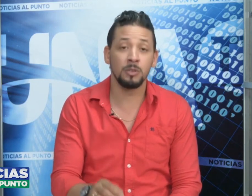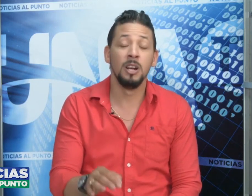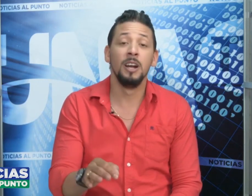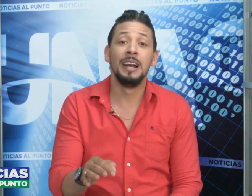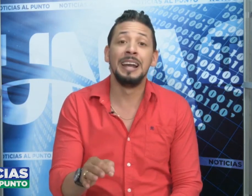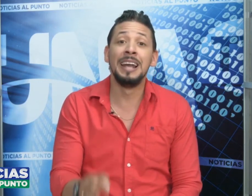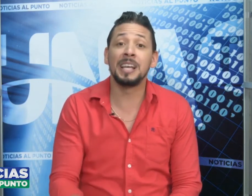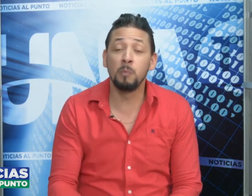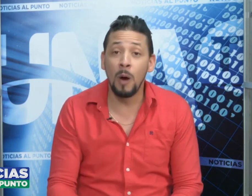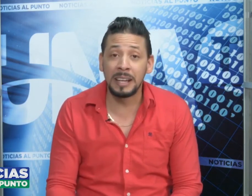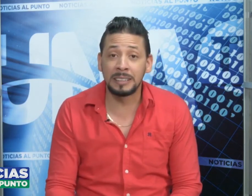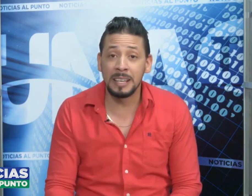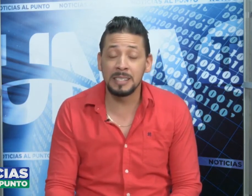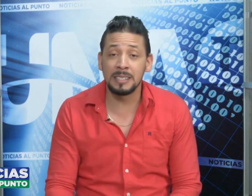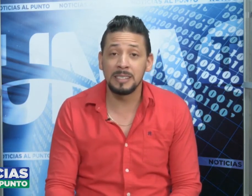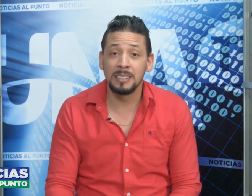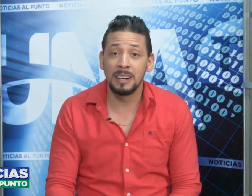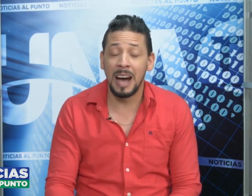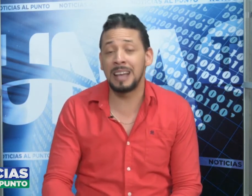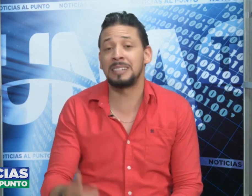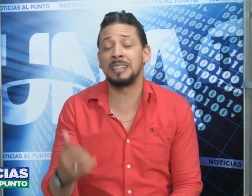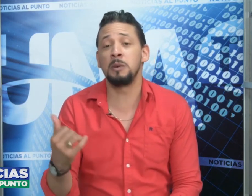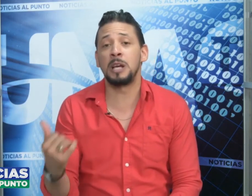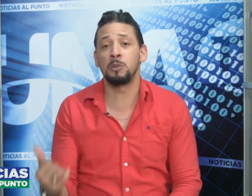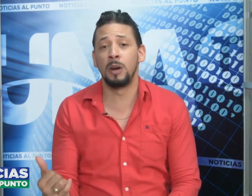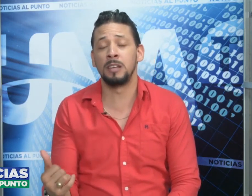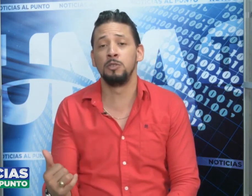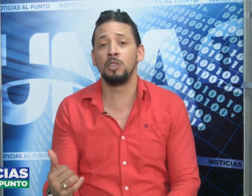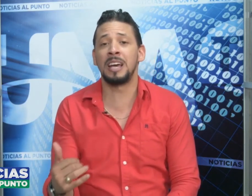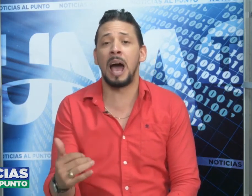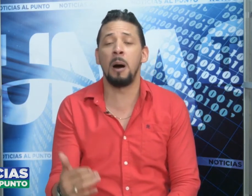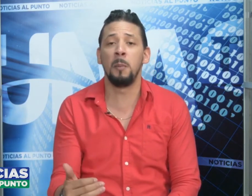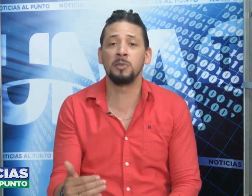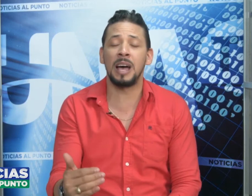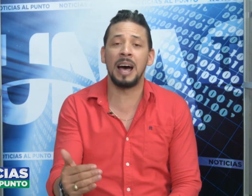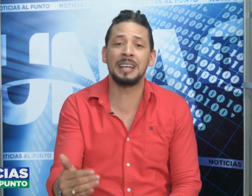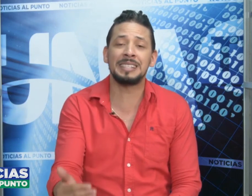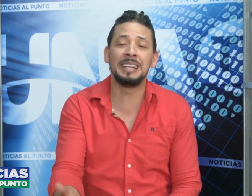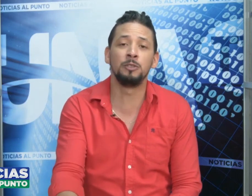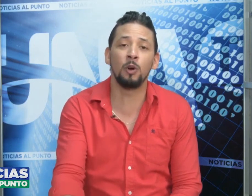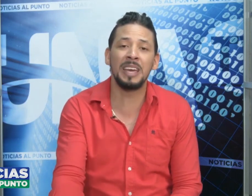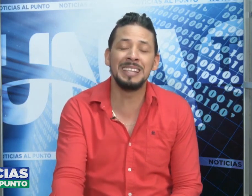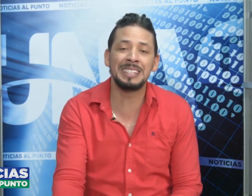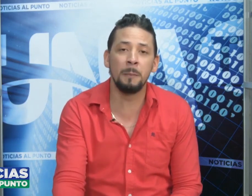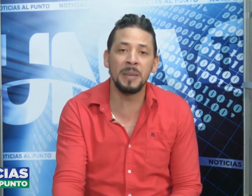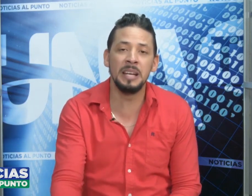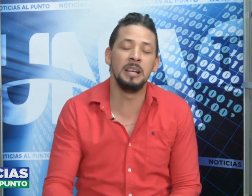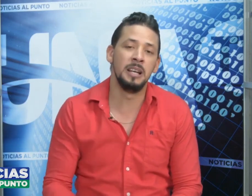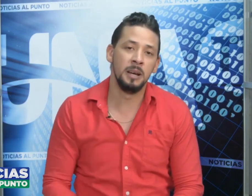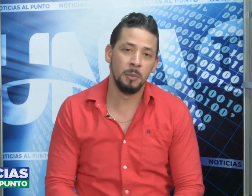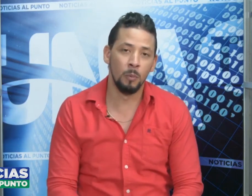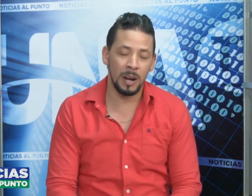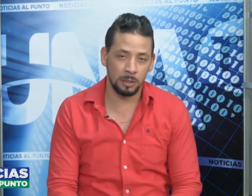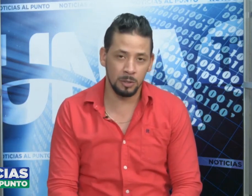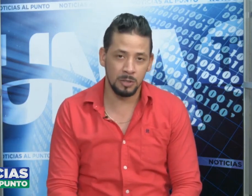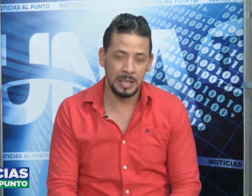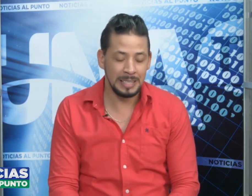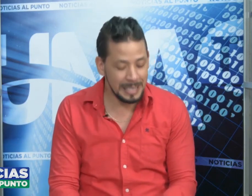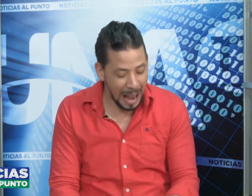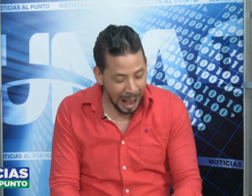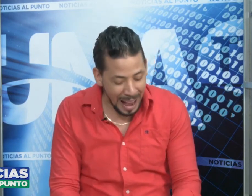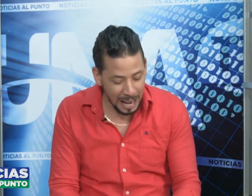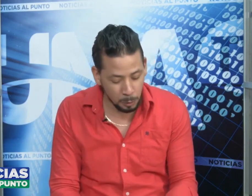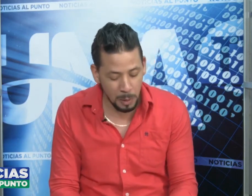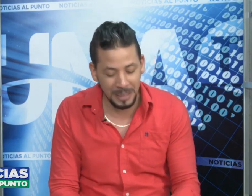coronavirus las muertes hasta hace unas horas no llegábamos a 115 mil muertos